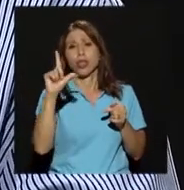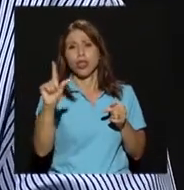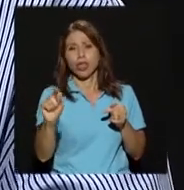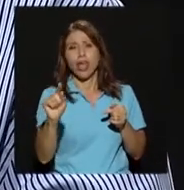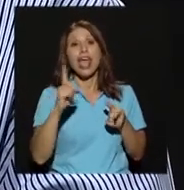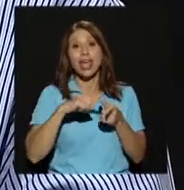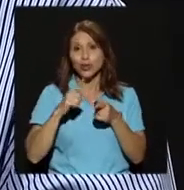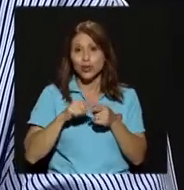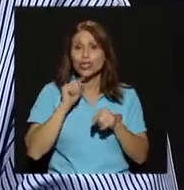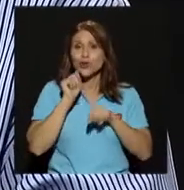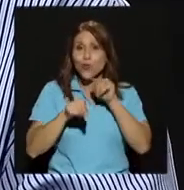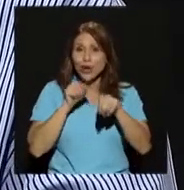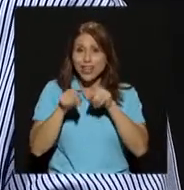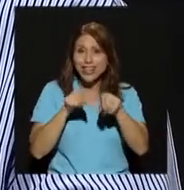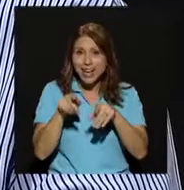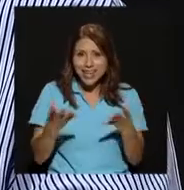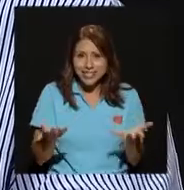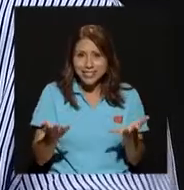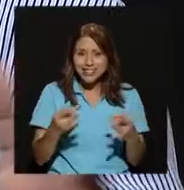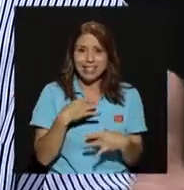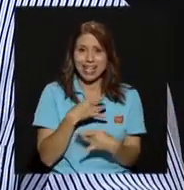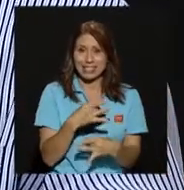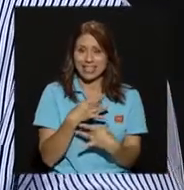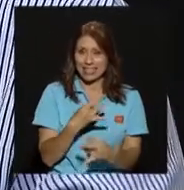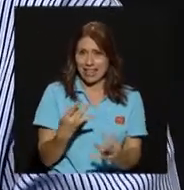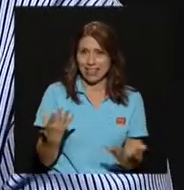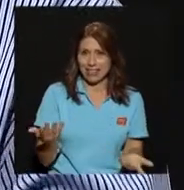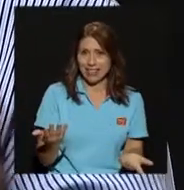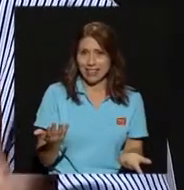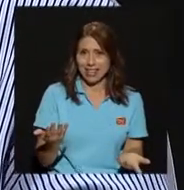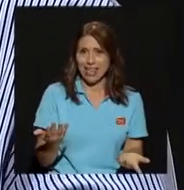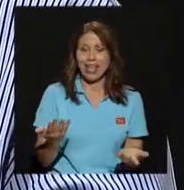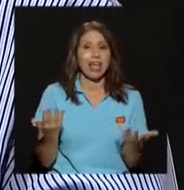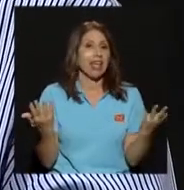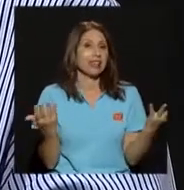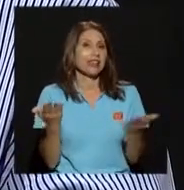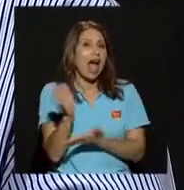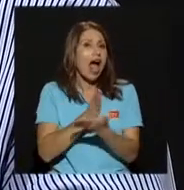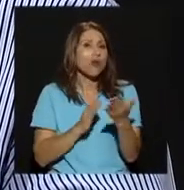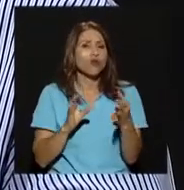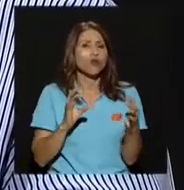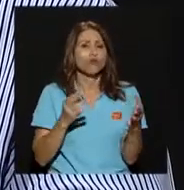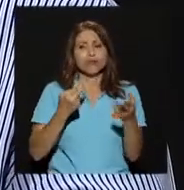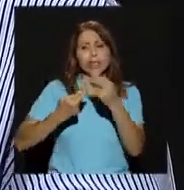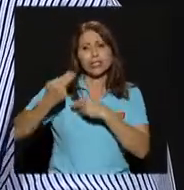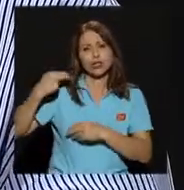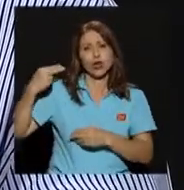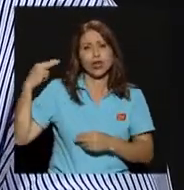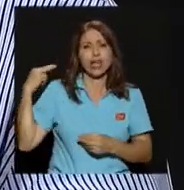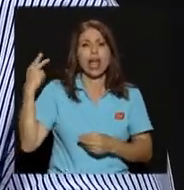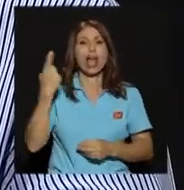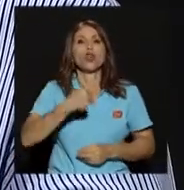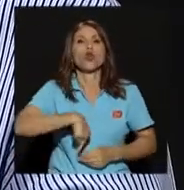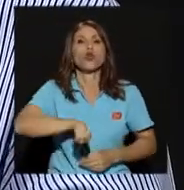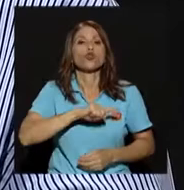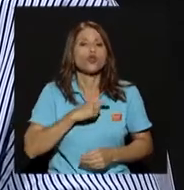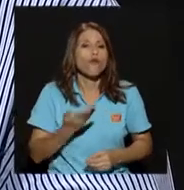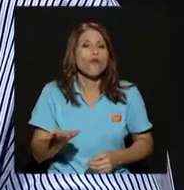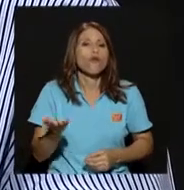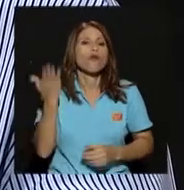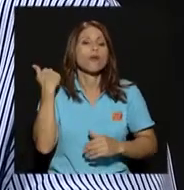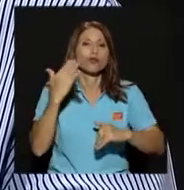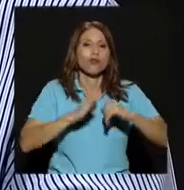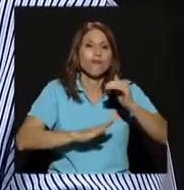hubo críticas al respecto. Ahora, es interesante, es toda una cuestión histórica. Sí, fuimos facultad,